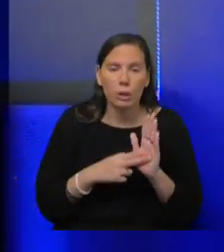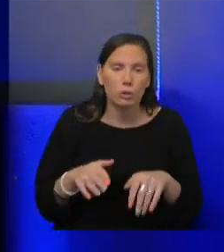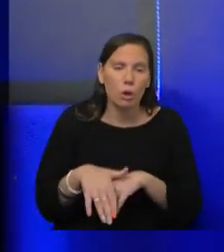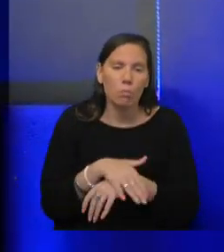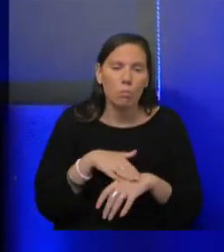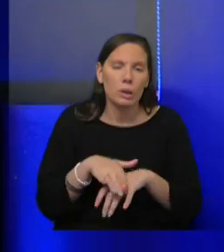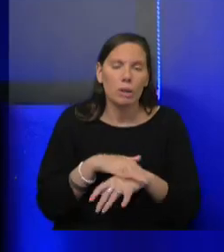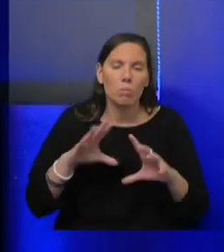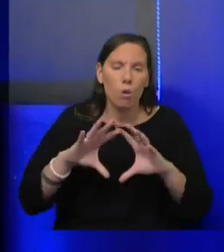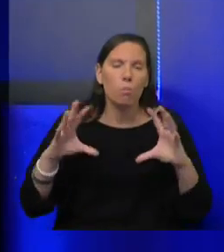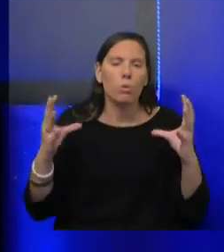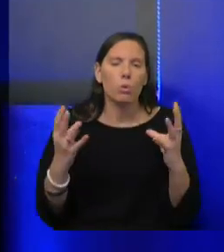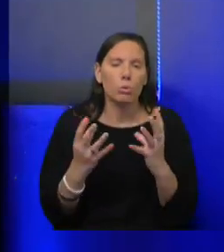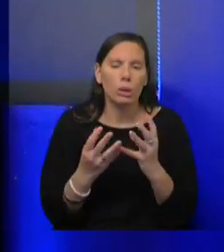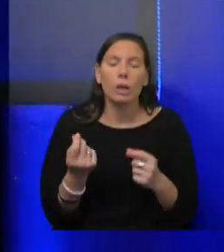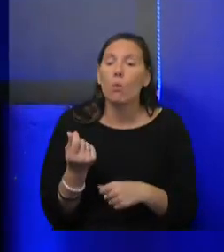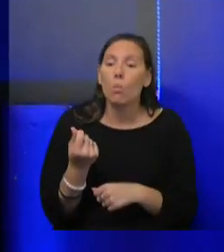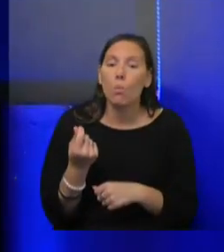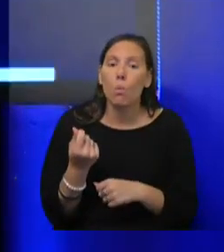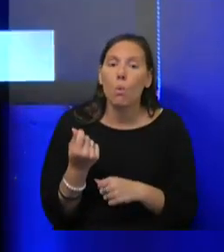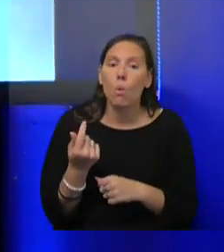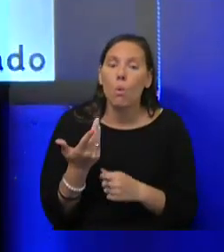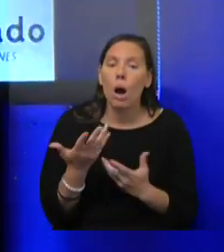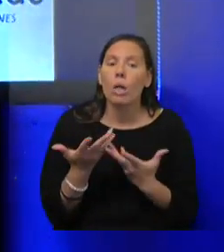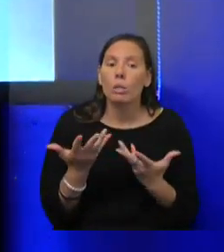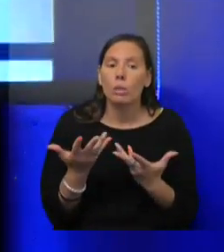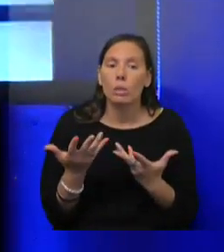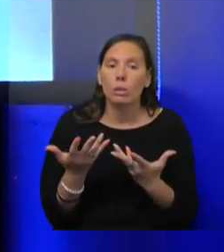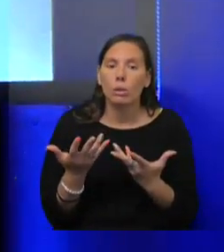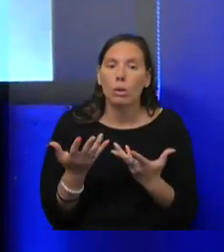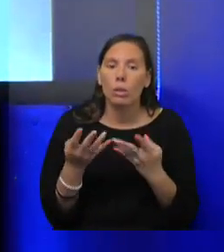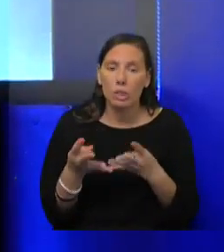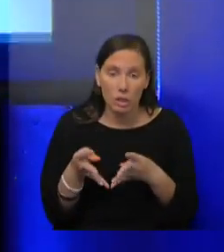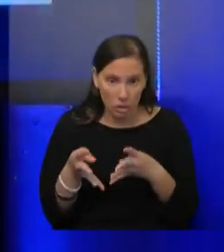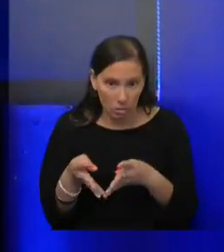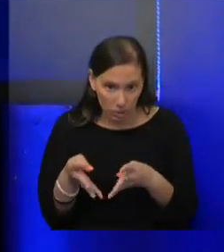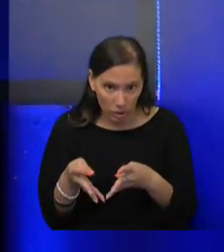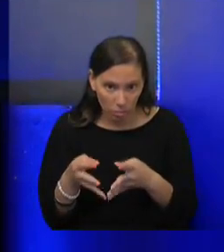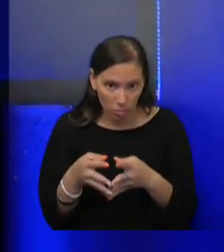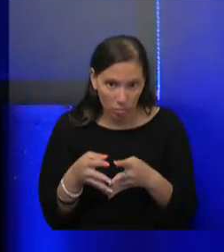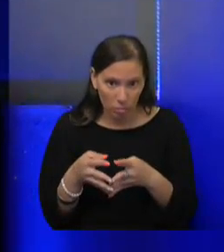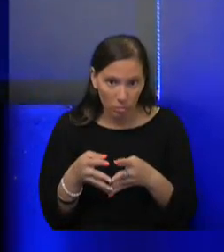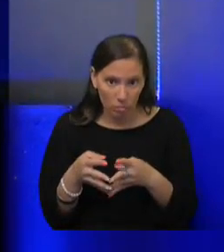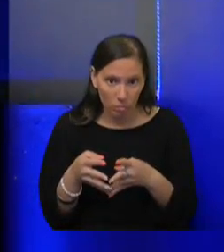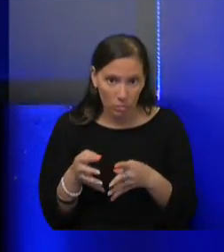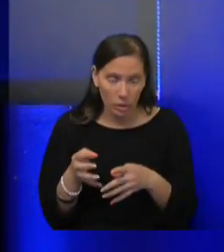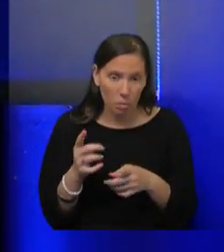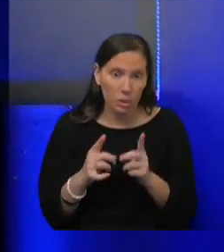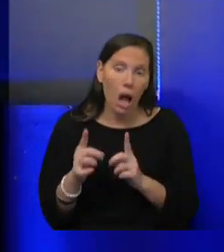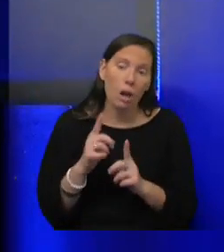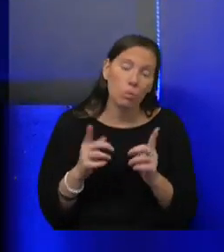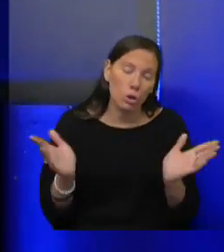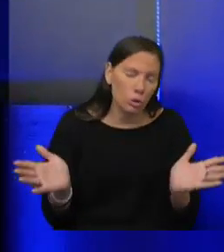mundial Y cuánto cuánto nos desafía dado que quizá alguno de los